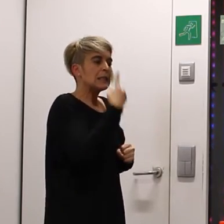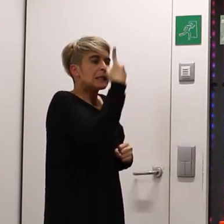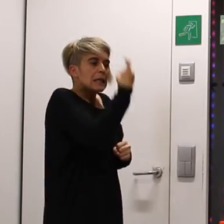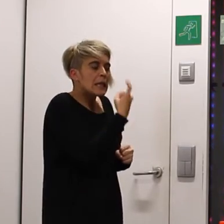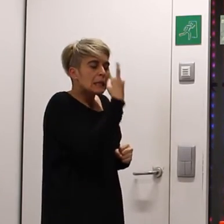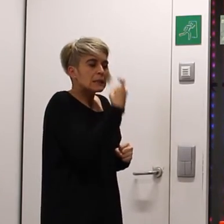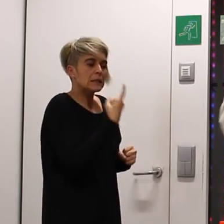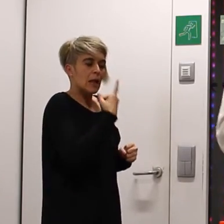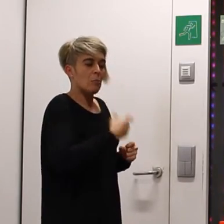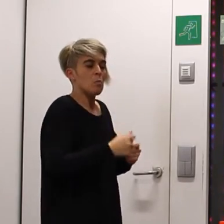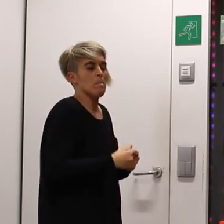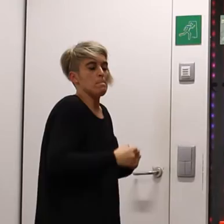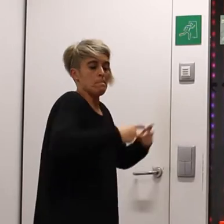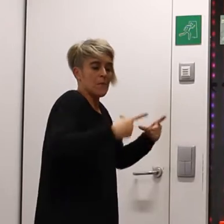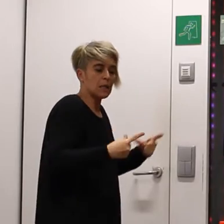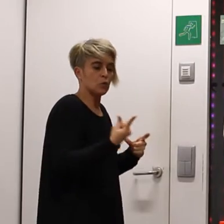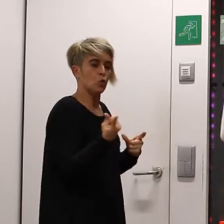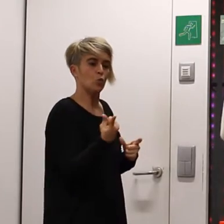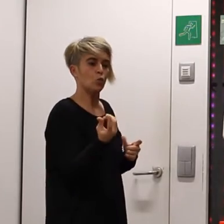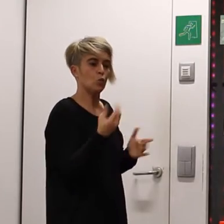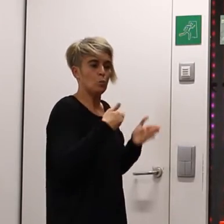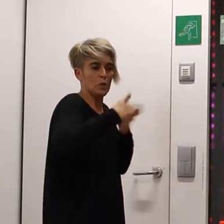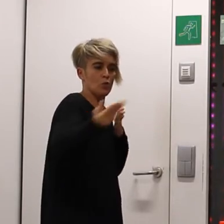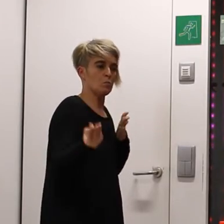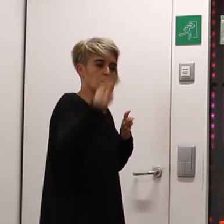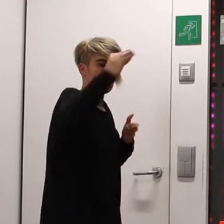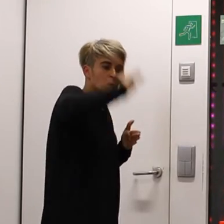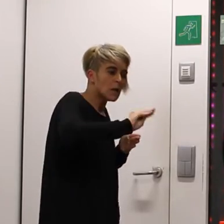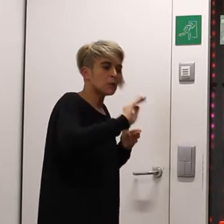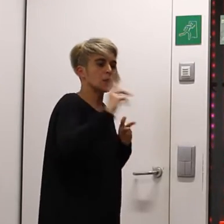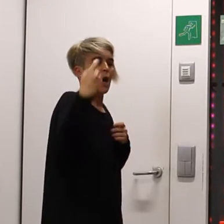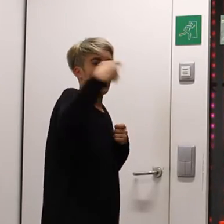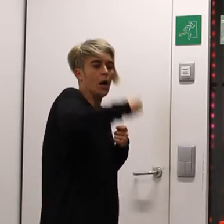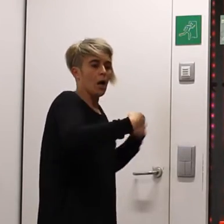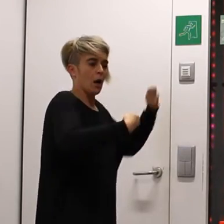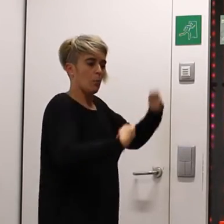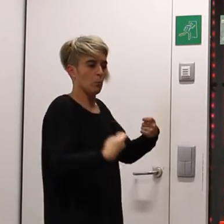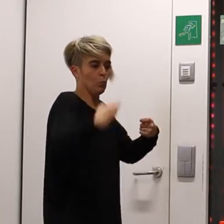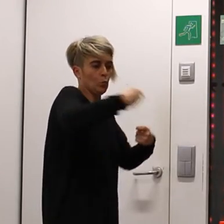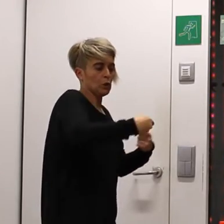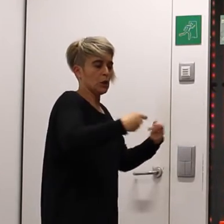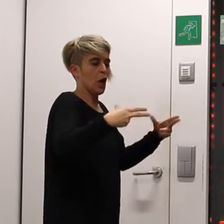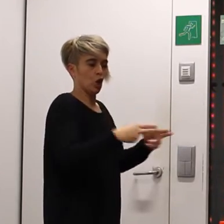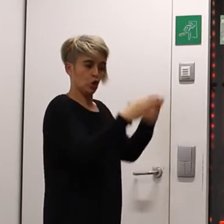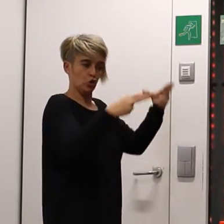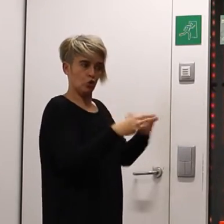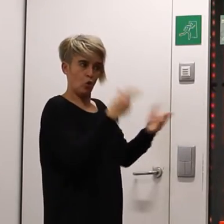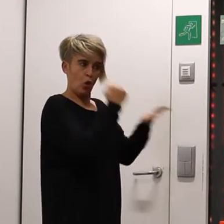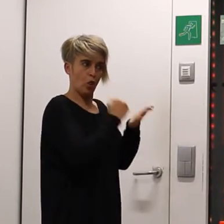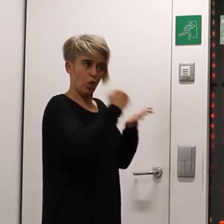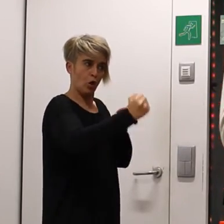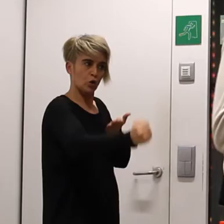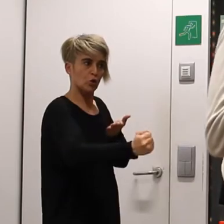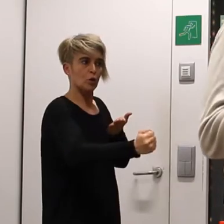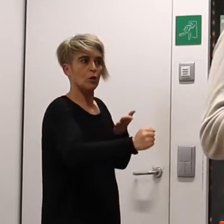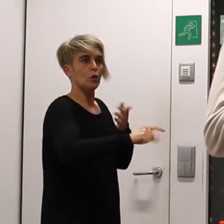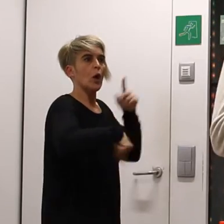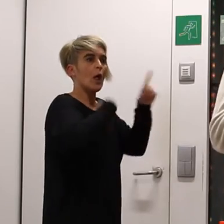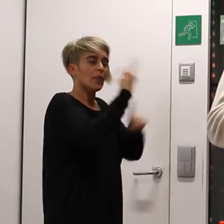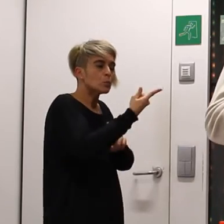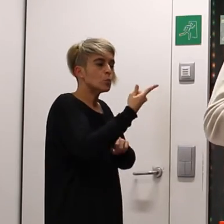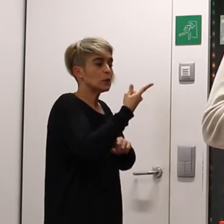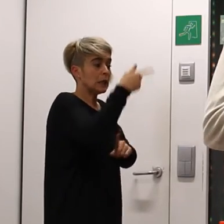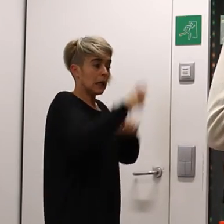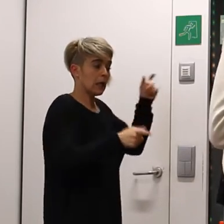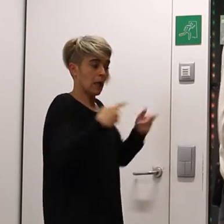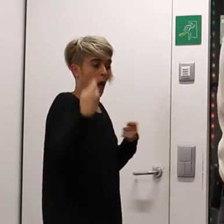millón y pico de euros más para hacer esto. Y la gente lo ha puesto. Y además la gente que ha hecho eso está obteniendo intereses por ello. Está obteniendo un rendimiento